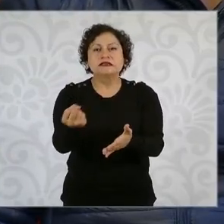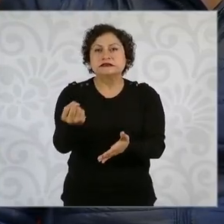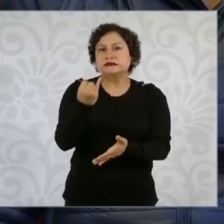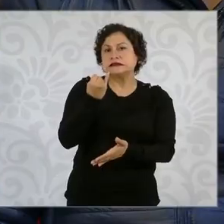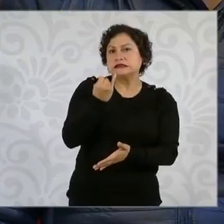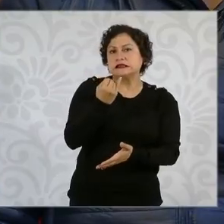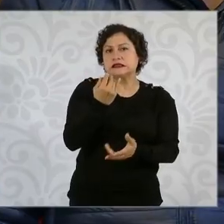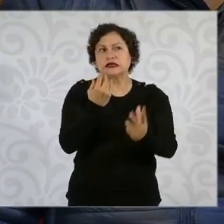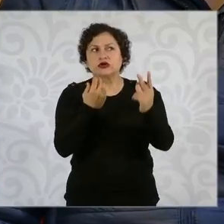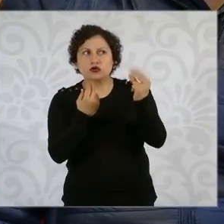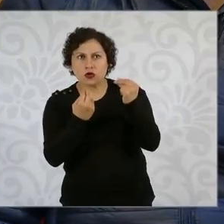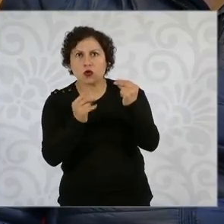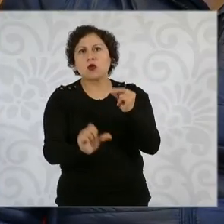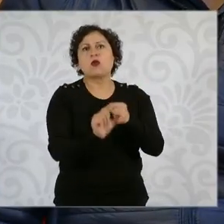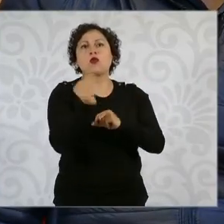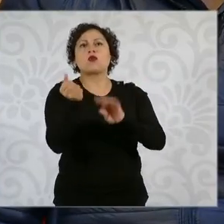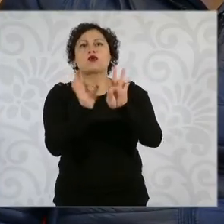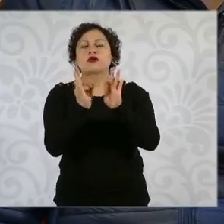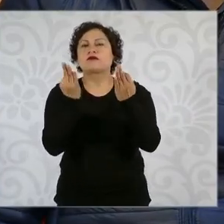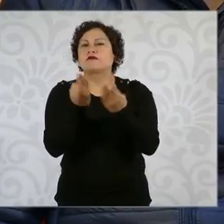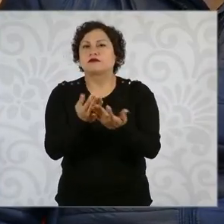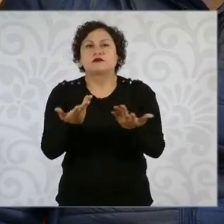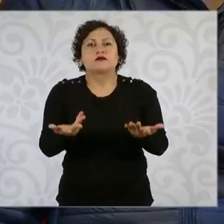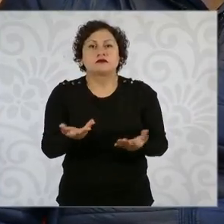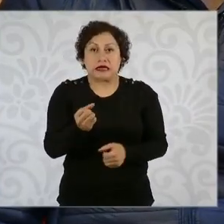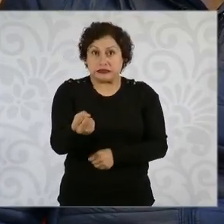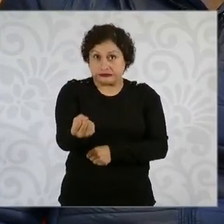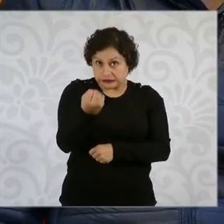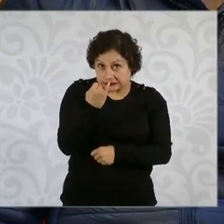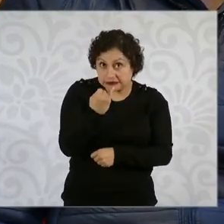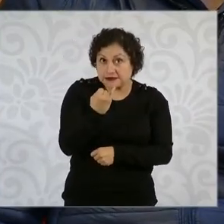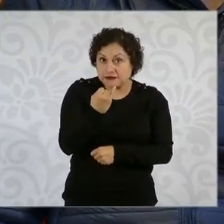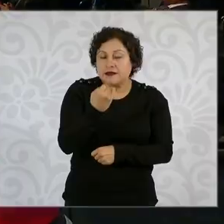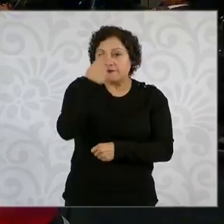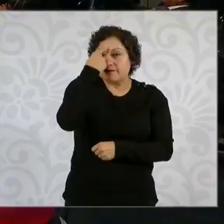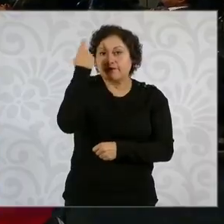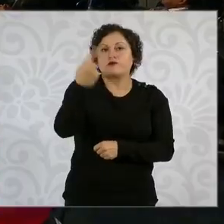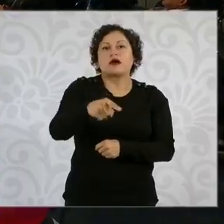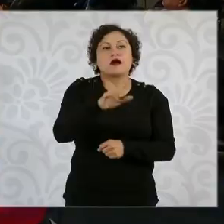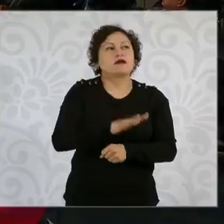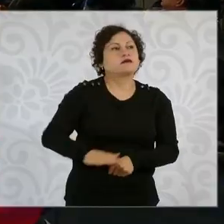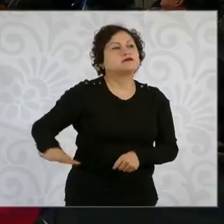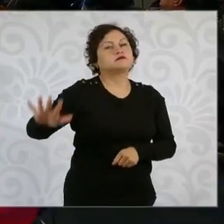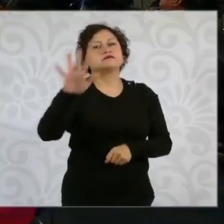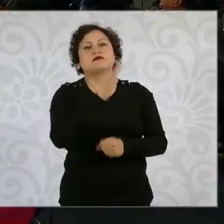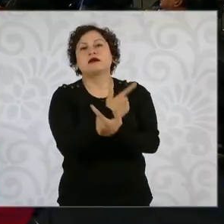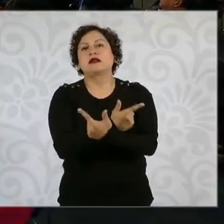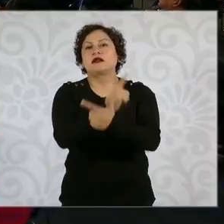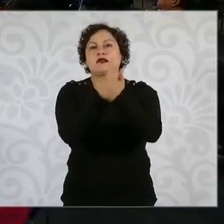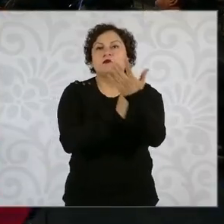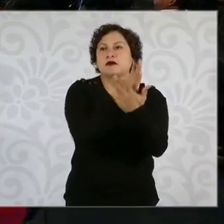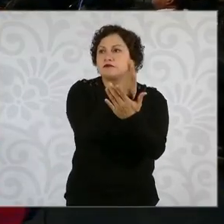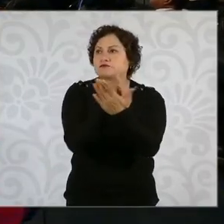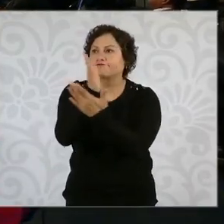¿cuál sería la fecha en la cual se firmaría para la universalización de los servicios de salud? Sí, eso es. ¿Quieres comentar?